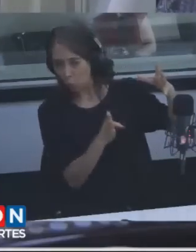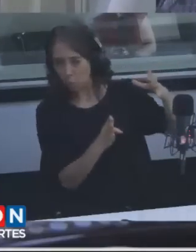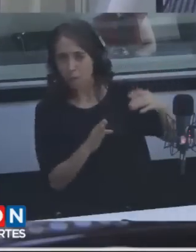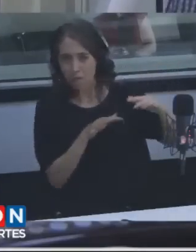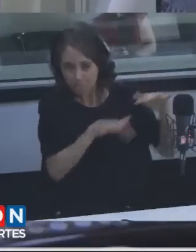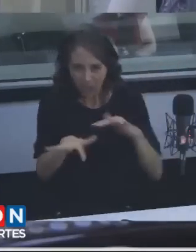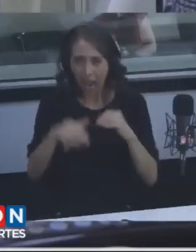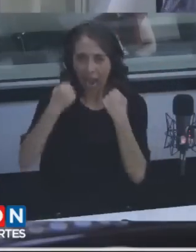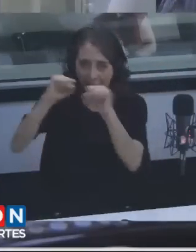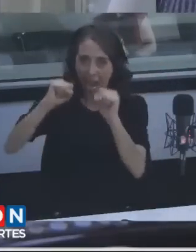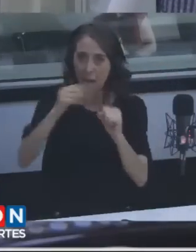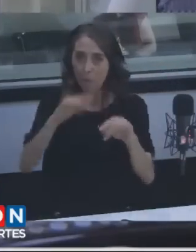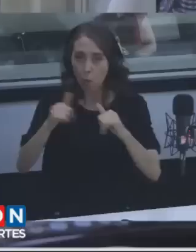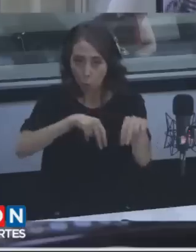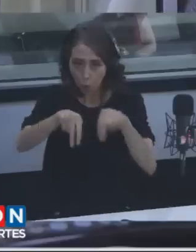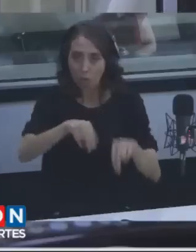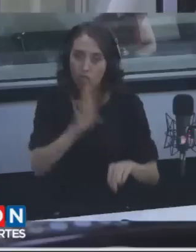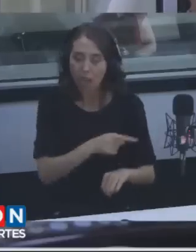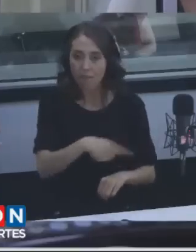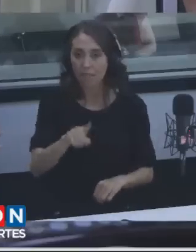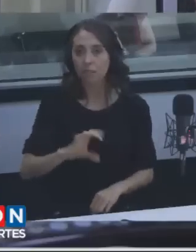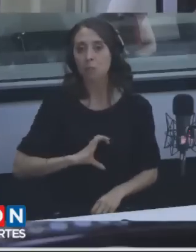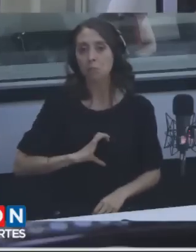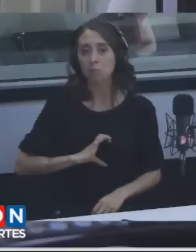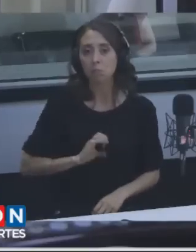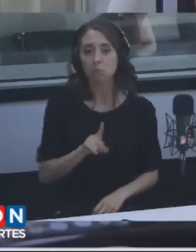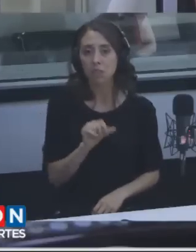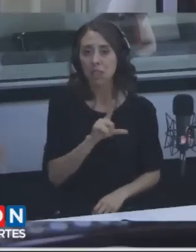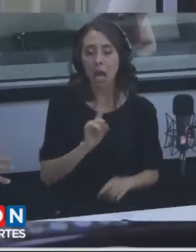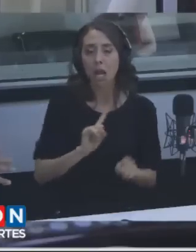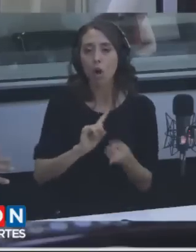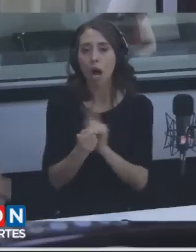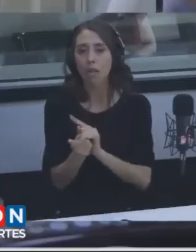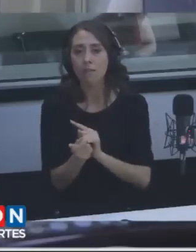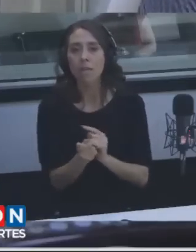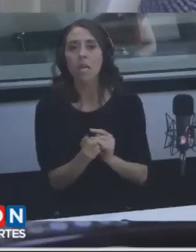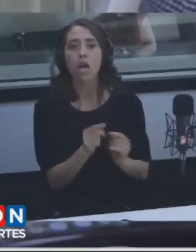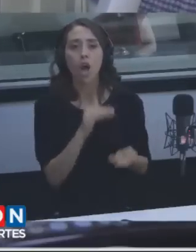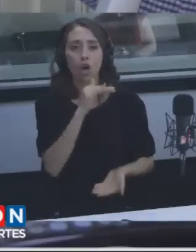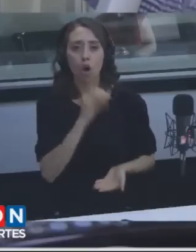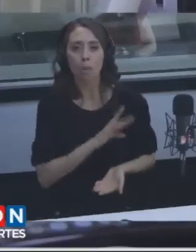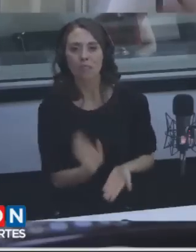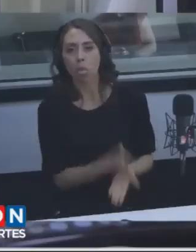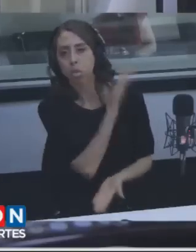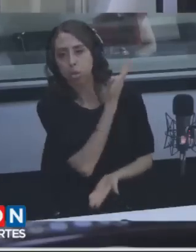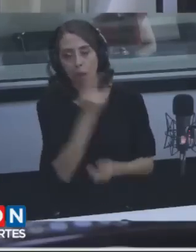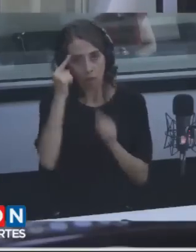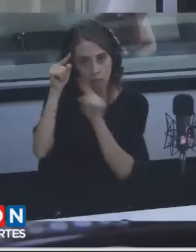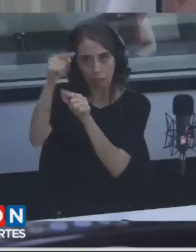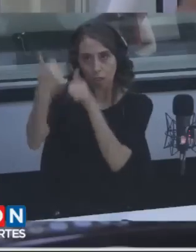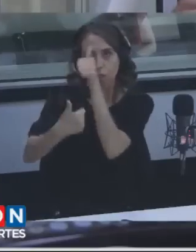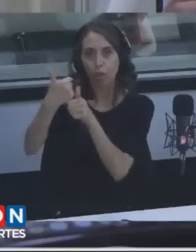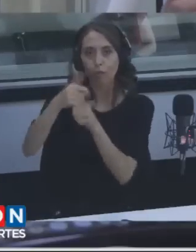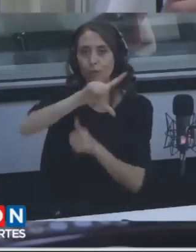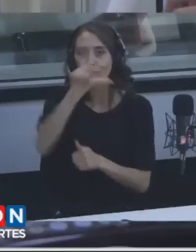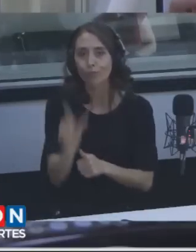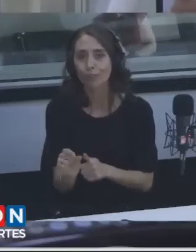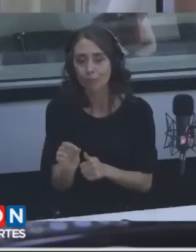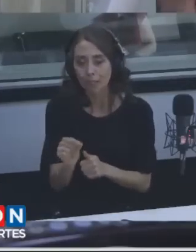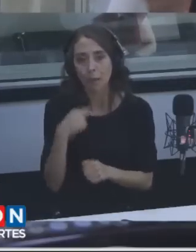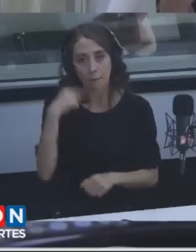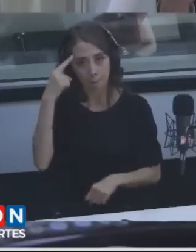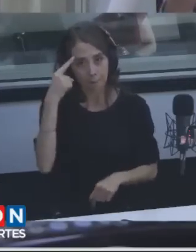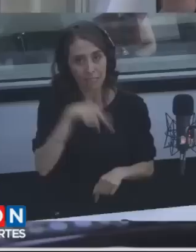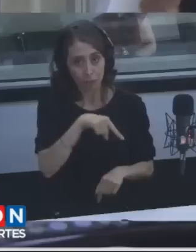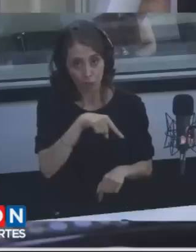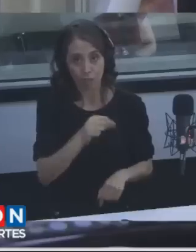y tiene que poner a los mejores jugadores, tiene que hacerlo. Salas decidió lo contrario. Votar a Copa Chile, se enfoca en el torneo, porque creo que con lo que